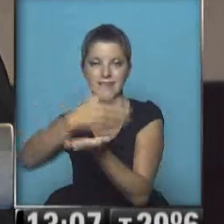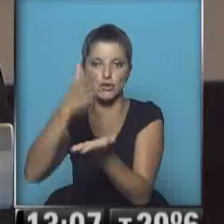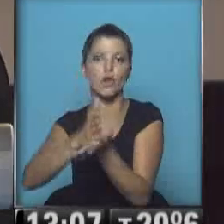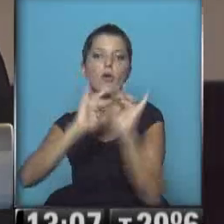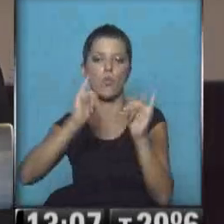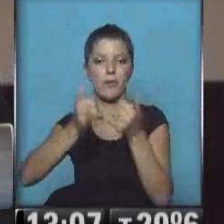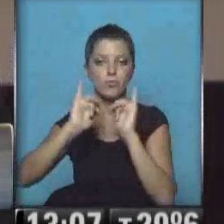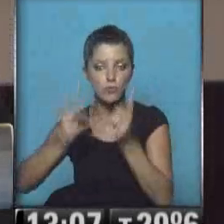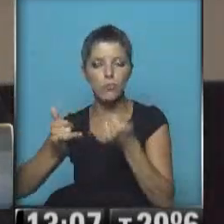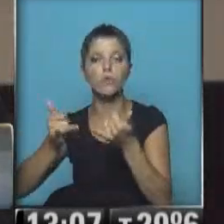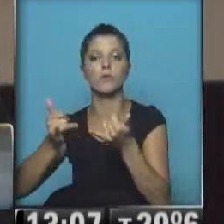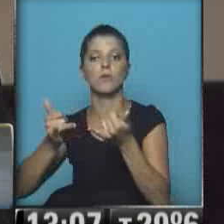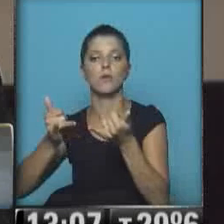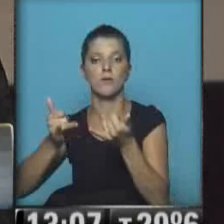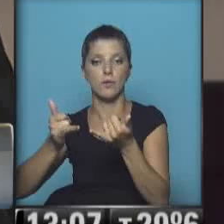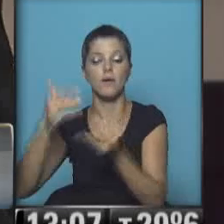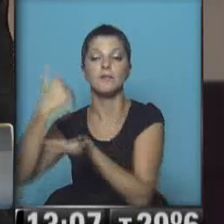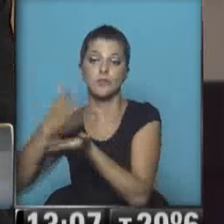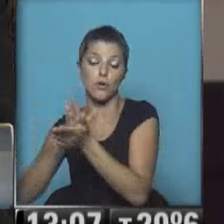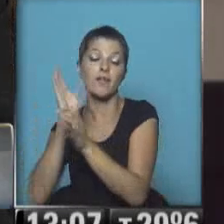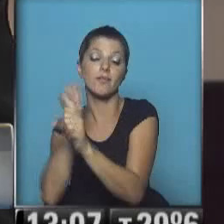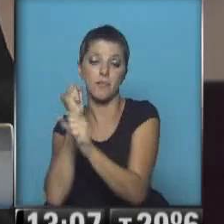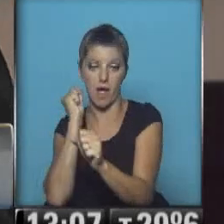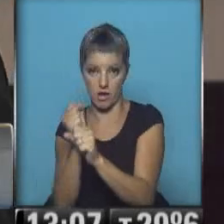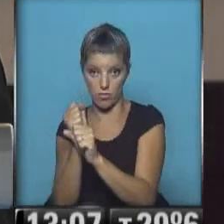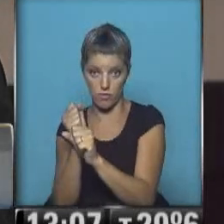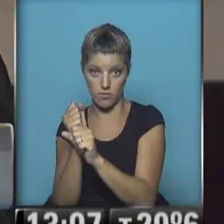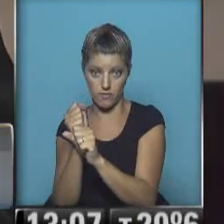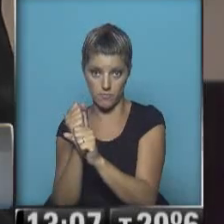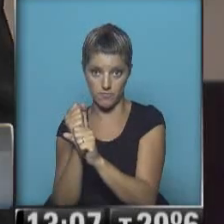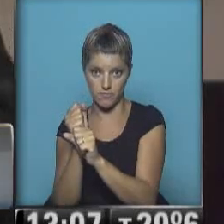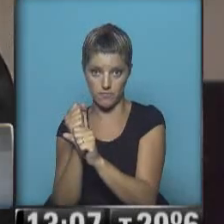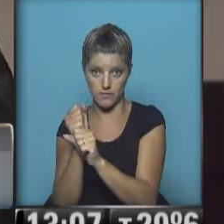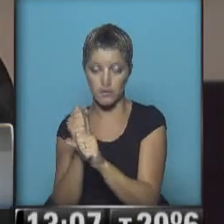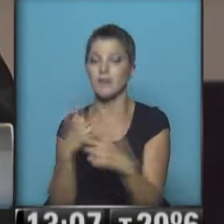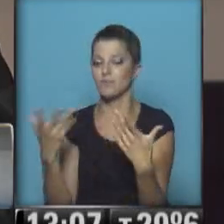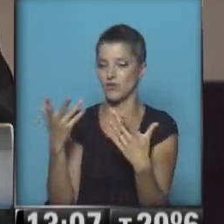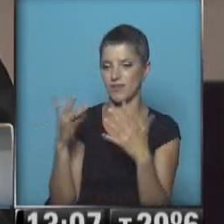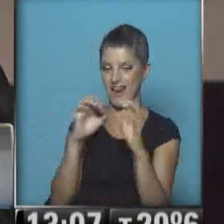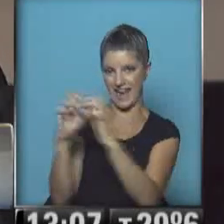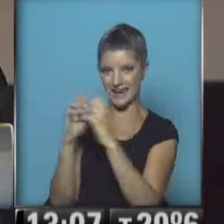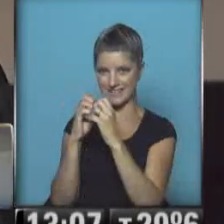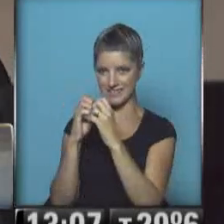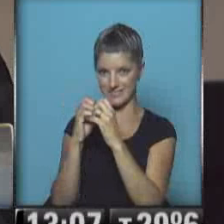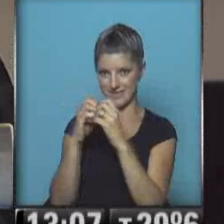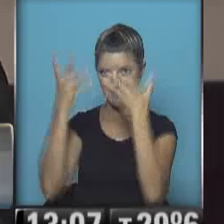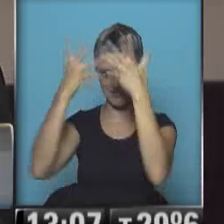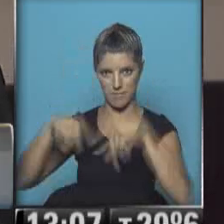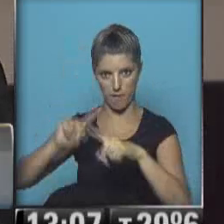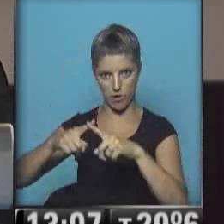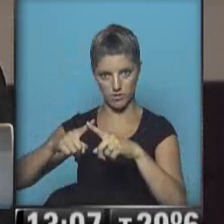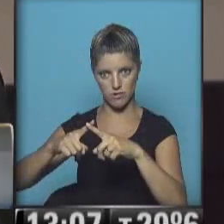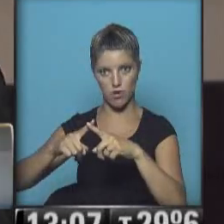juventud, en sectores inclusive de la clase obrera, con lo cual esta crisis del sistema político también